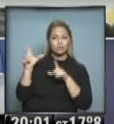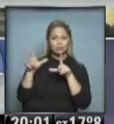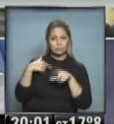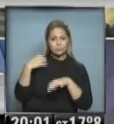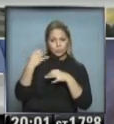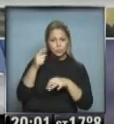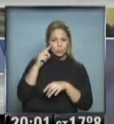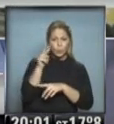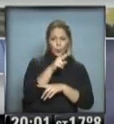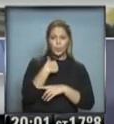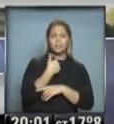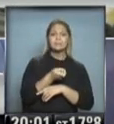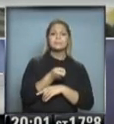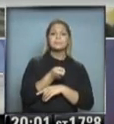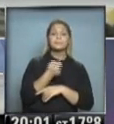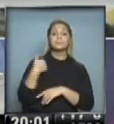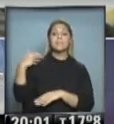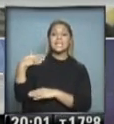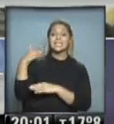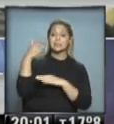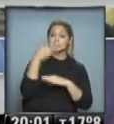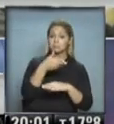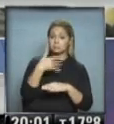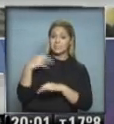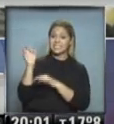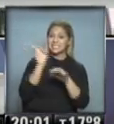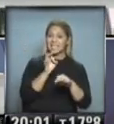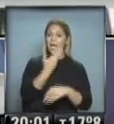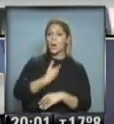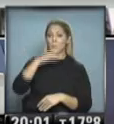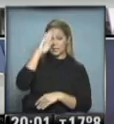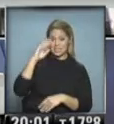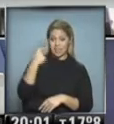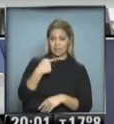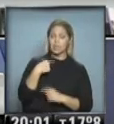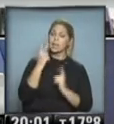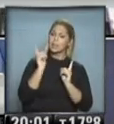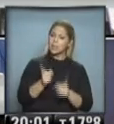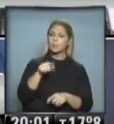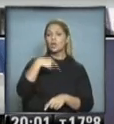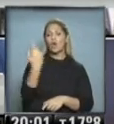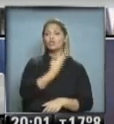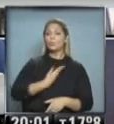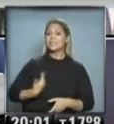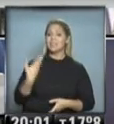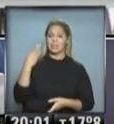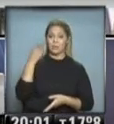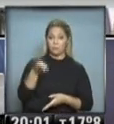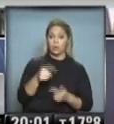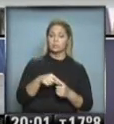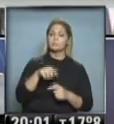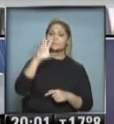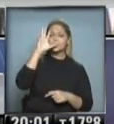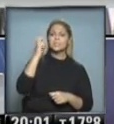llegada, en este caso, de la presidenta de la República Argentina, Cristina Fernández. También se han dado cita otros mandatarios. Recordemos que